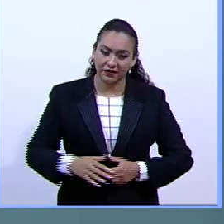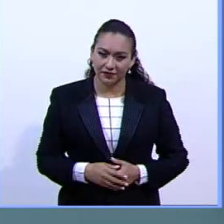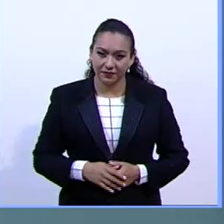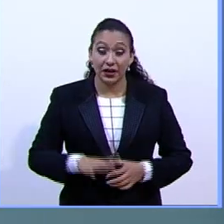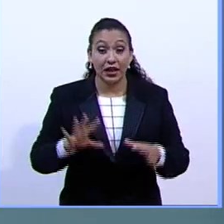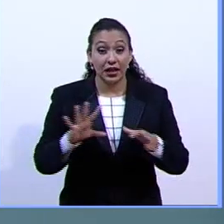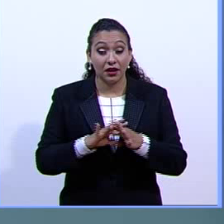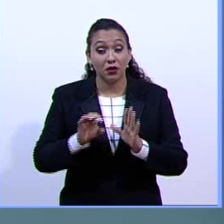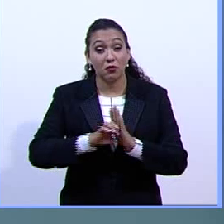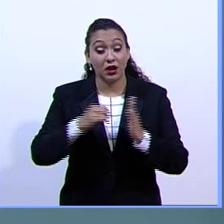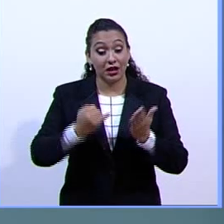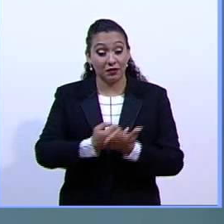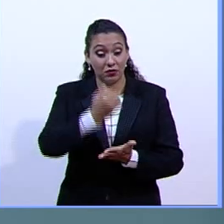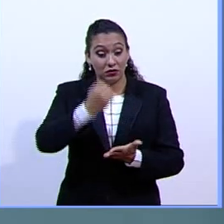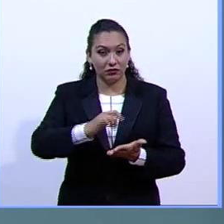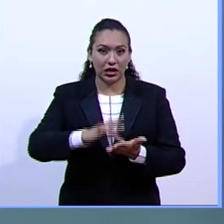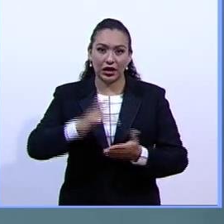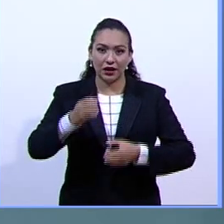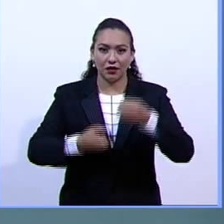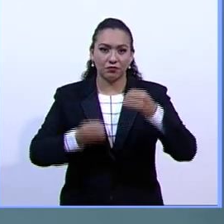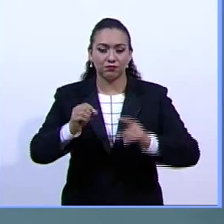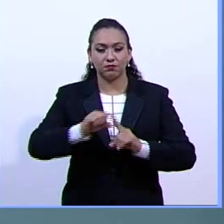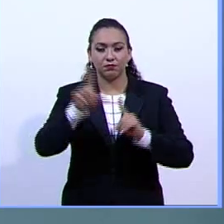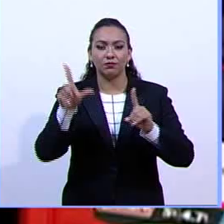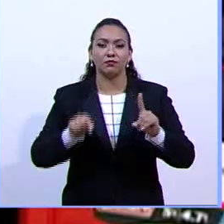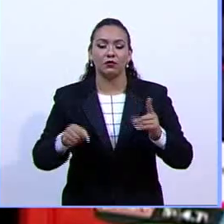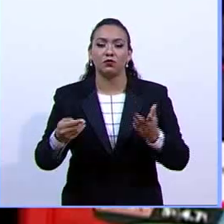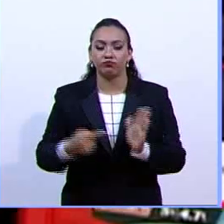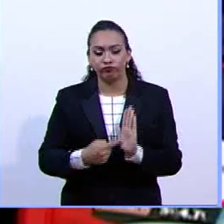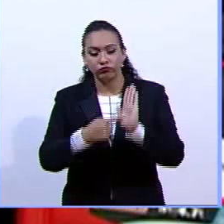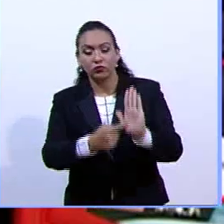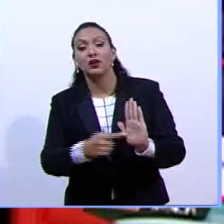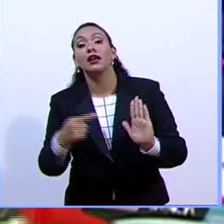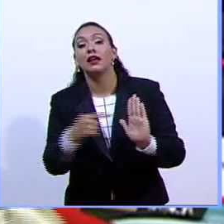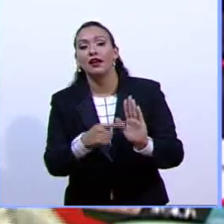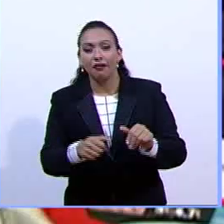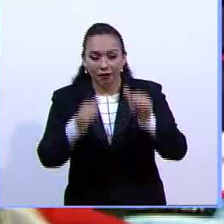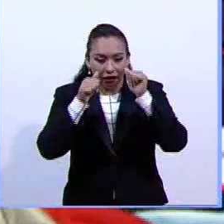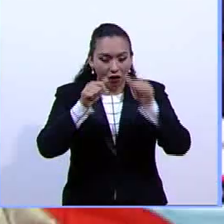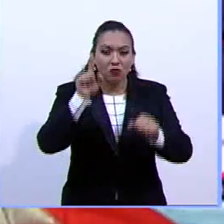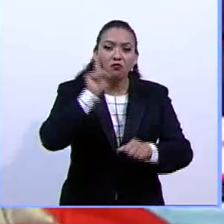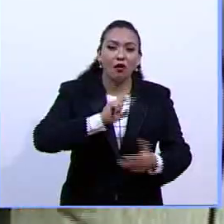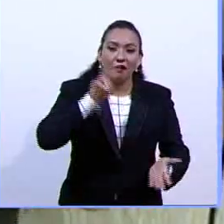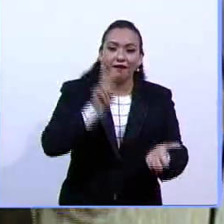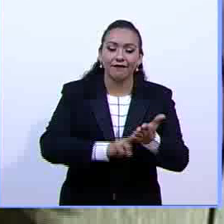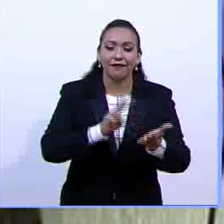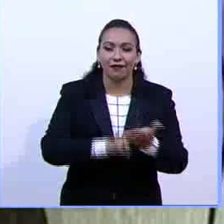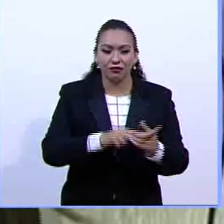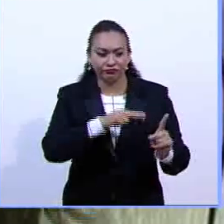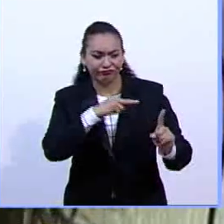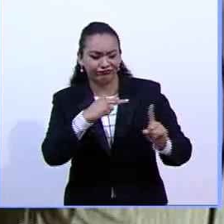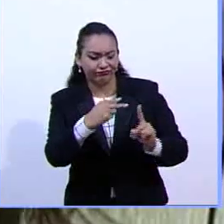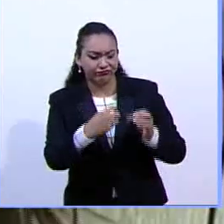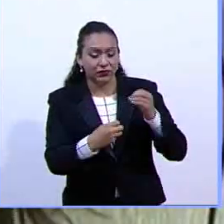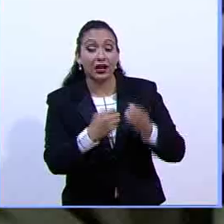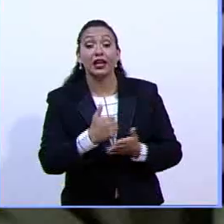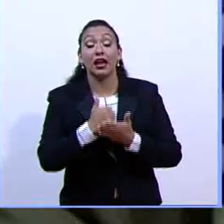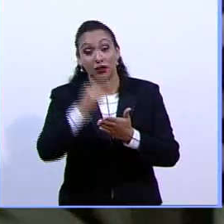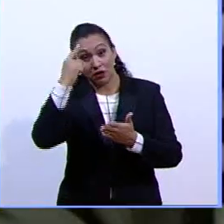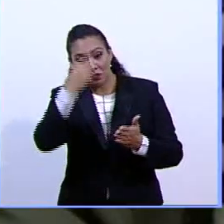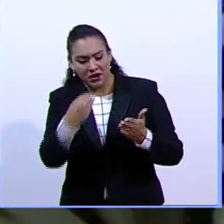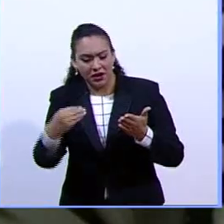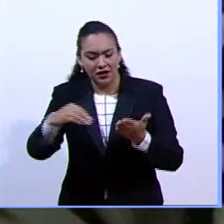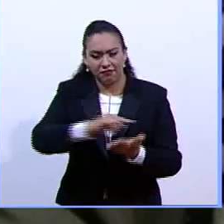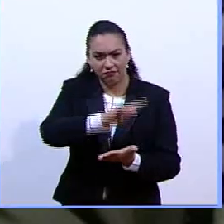algunas sentencias que ha emitido la Suprema Corte de Justicia de la Nación en materia de género y que pueden servir para generar políticas